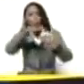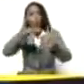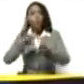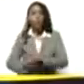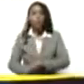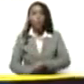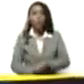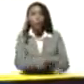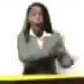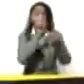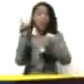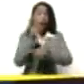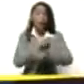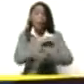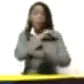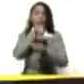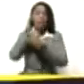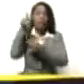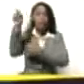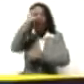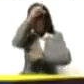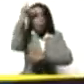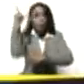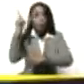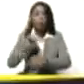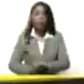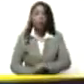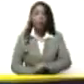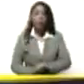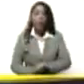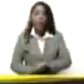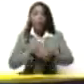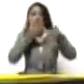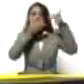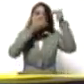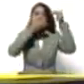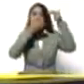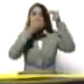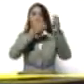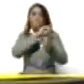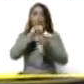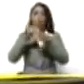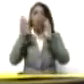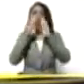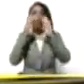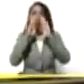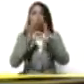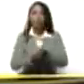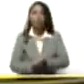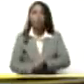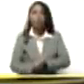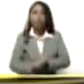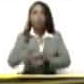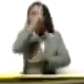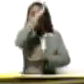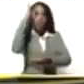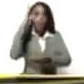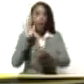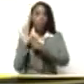Allá está en España un terrorista convicto y confeso. Diosdado sacó el